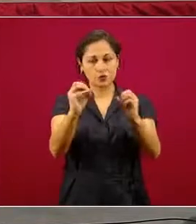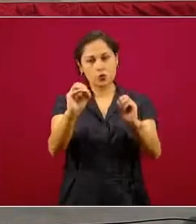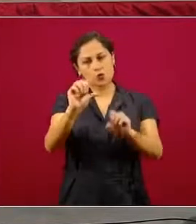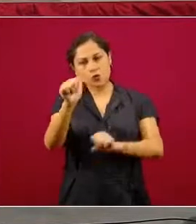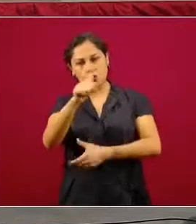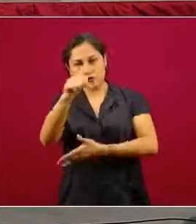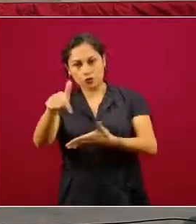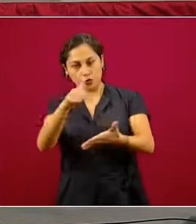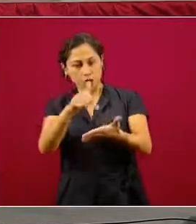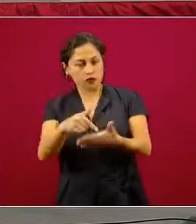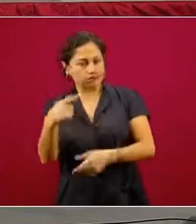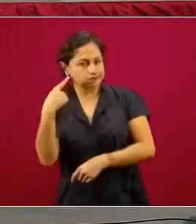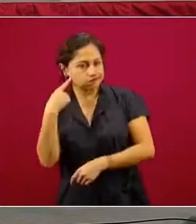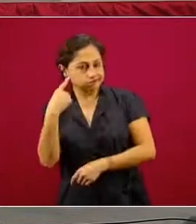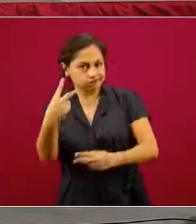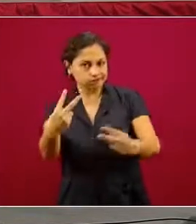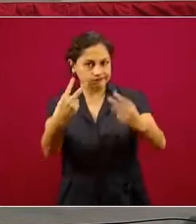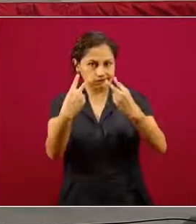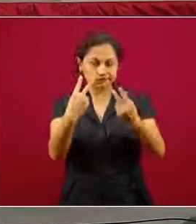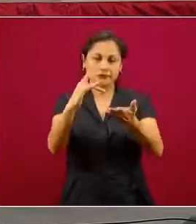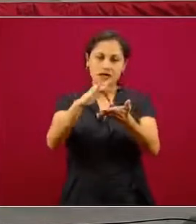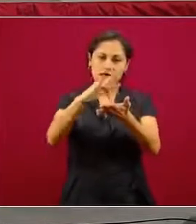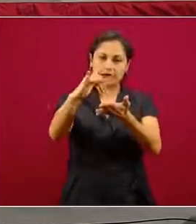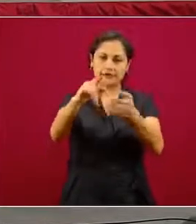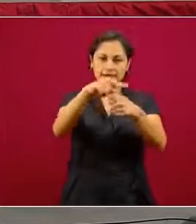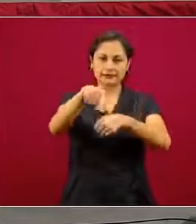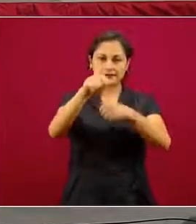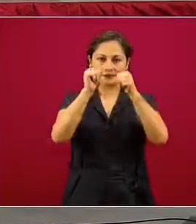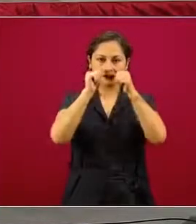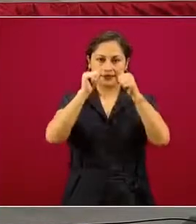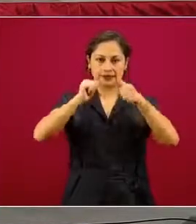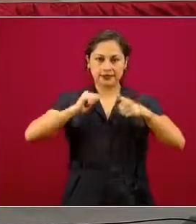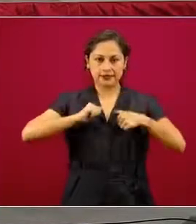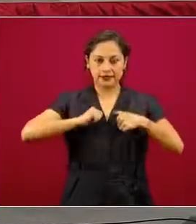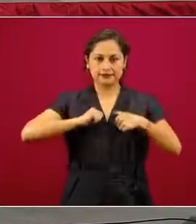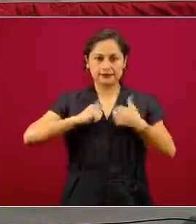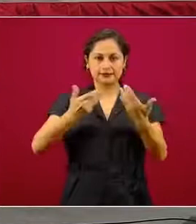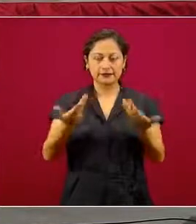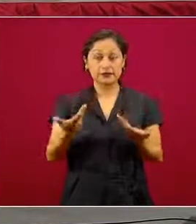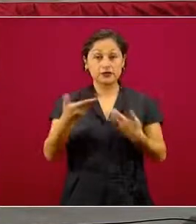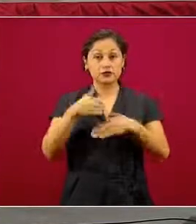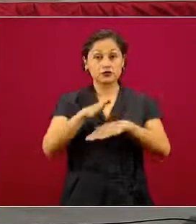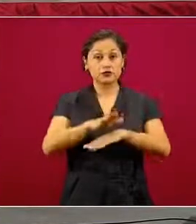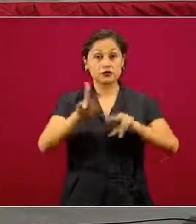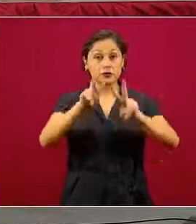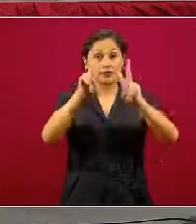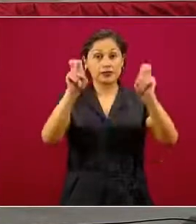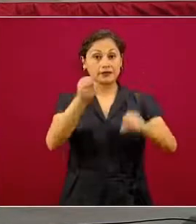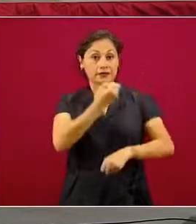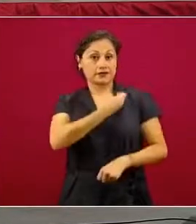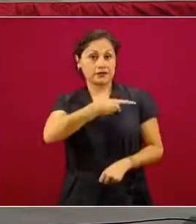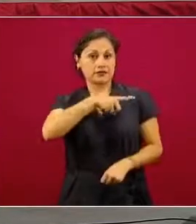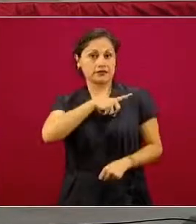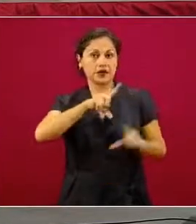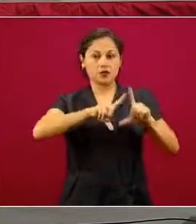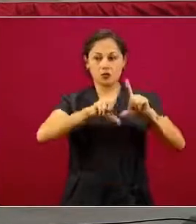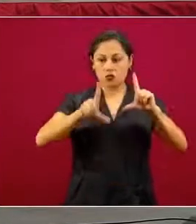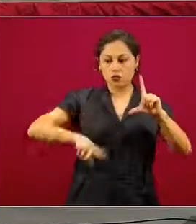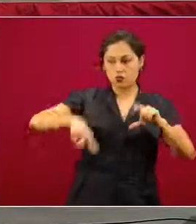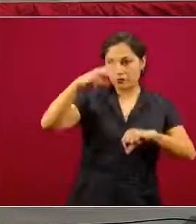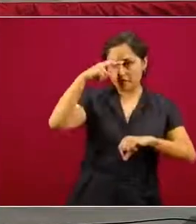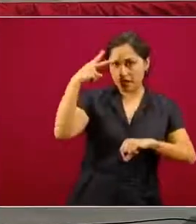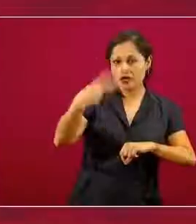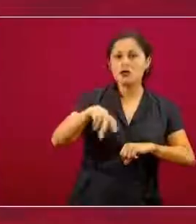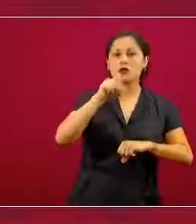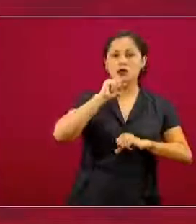escuchando. Gracias por estar atentas y atentos al acontecer de la salud en México y en el mundo. Son las